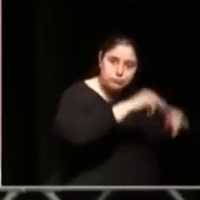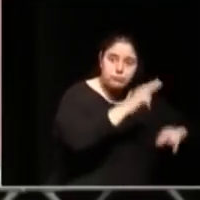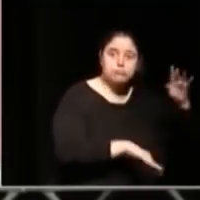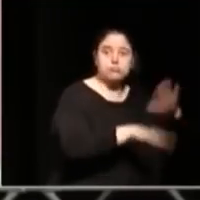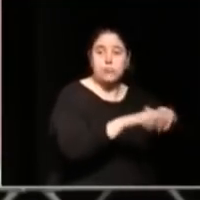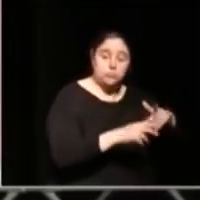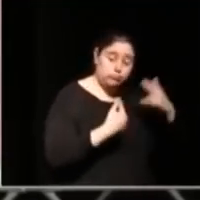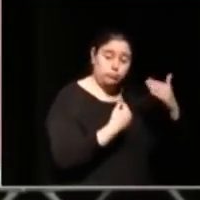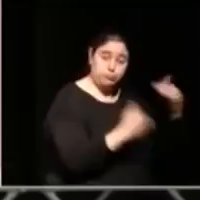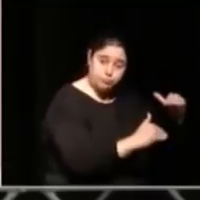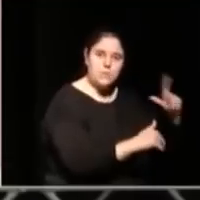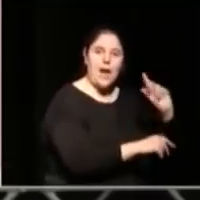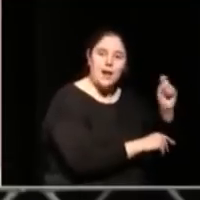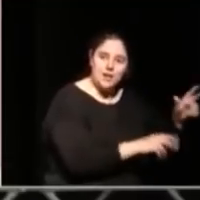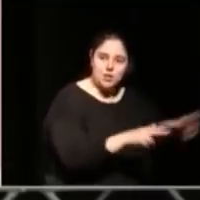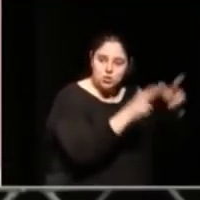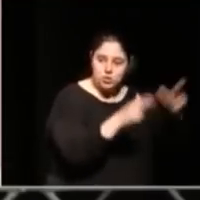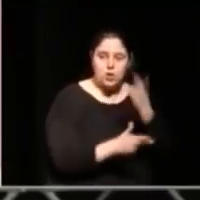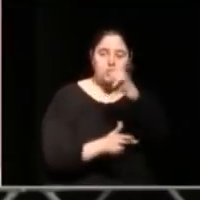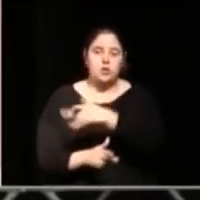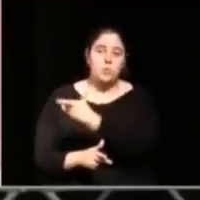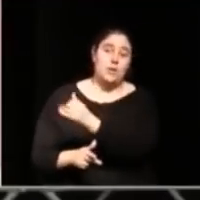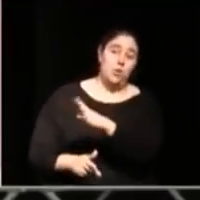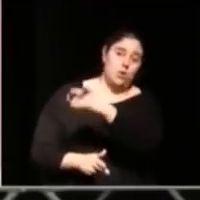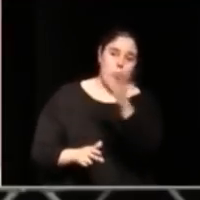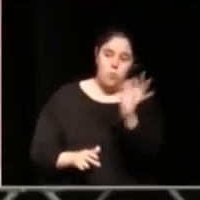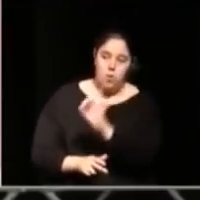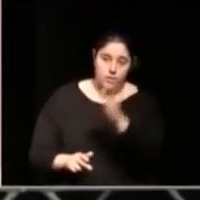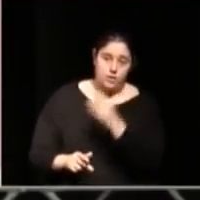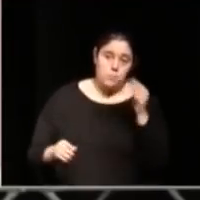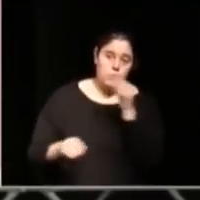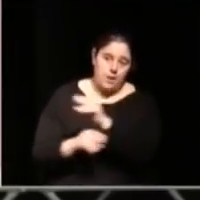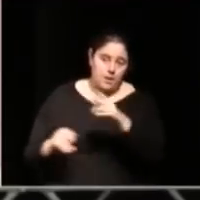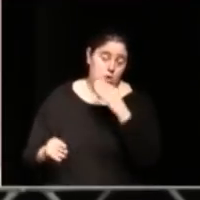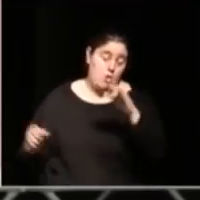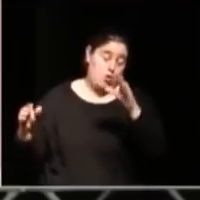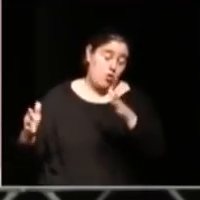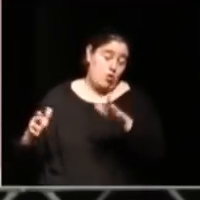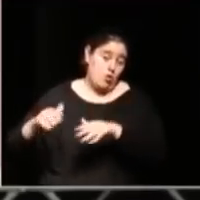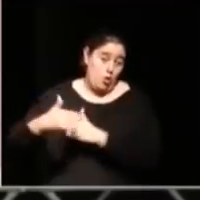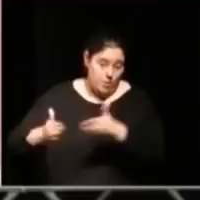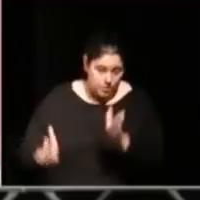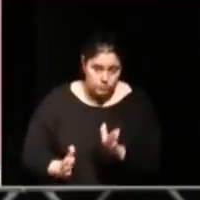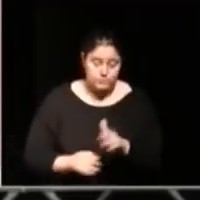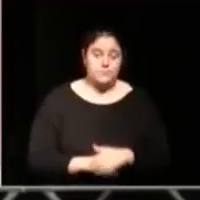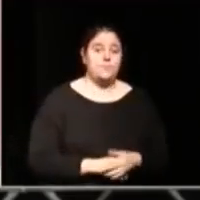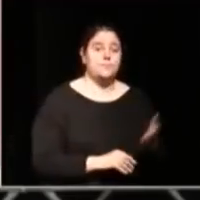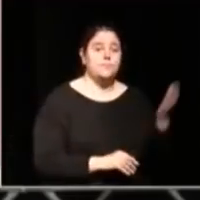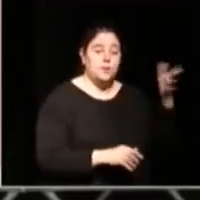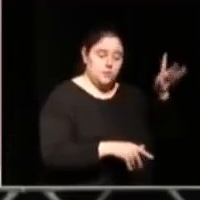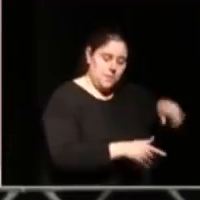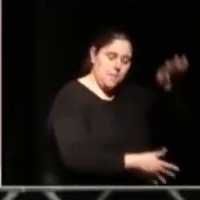social. Barcelona, incremento del 224% de las becas comedor. Barcelona, congelación de las tarifas de transporte